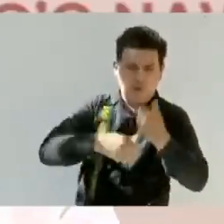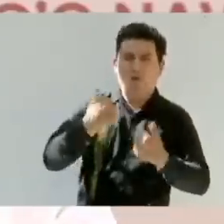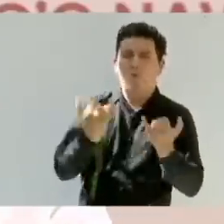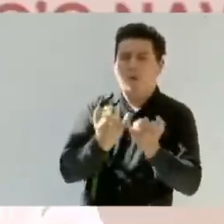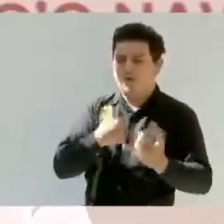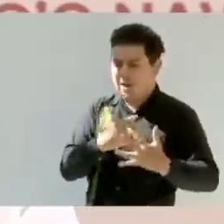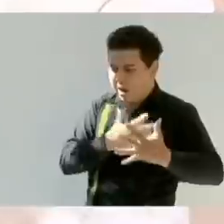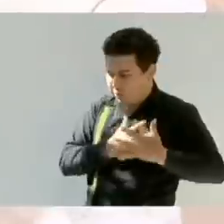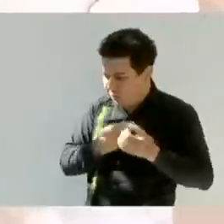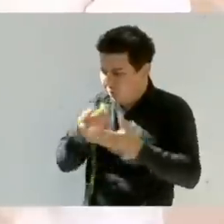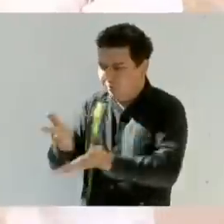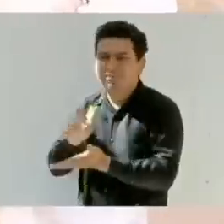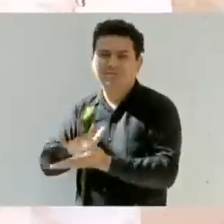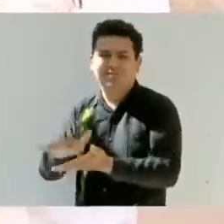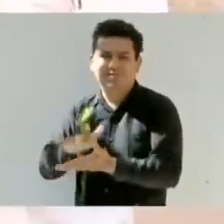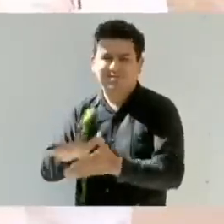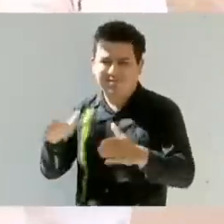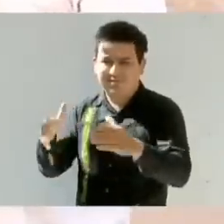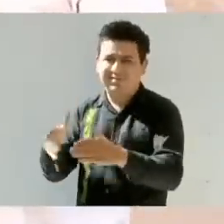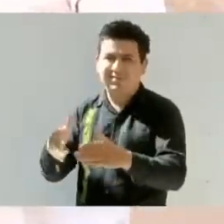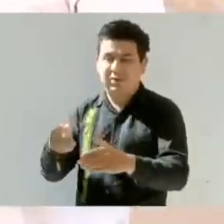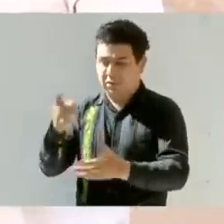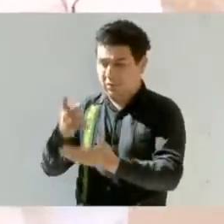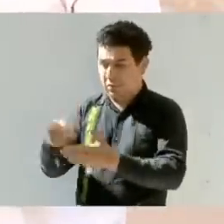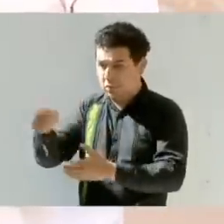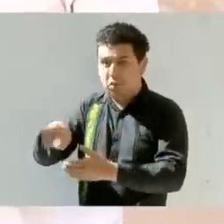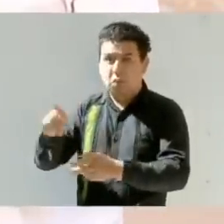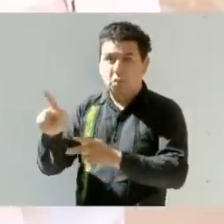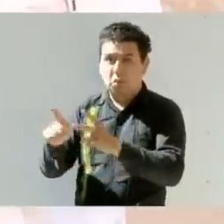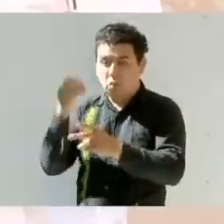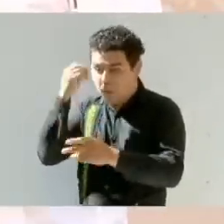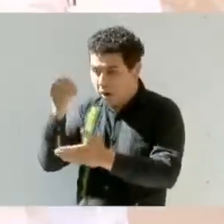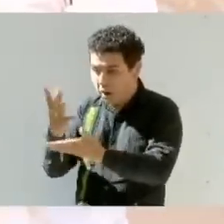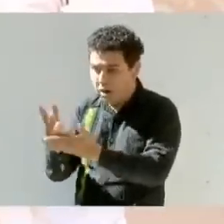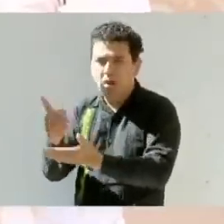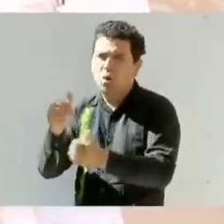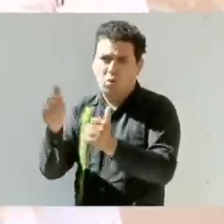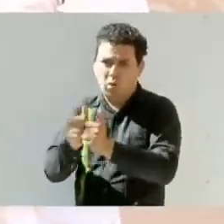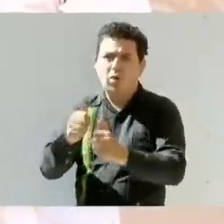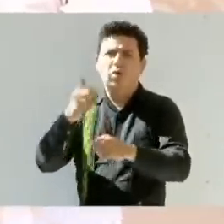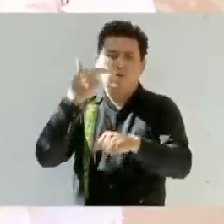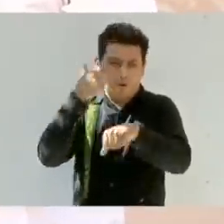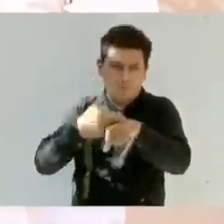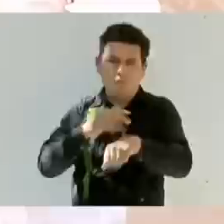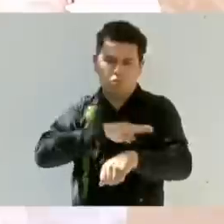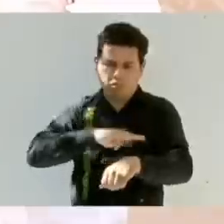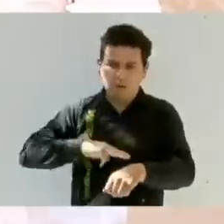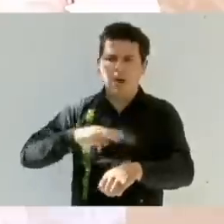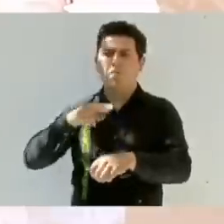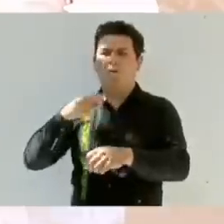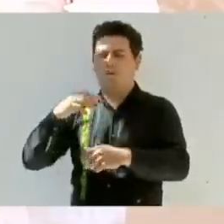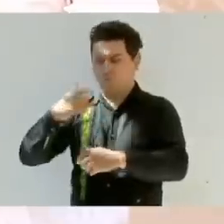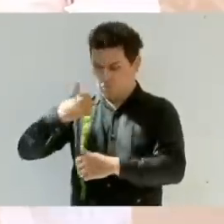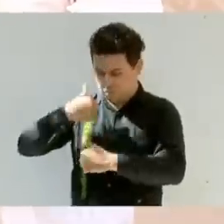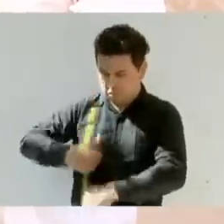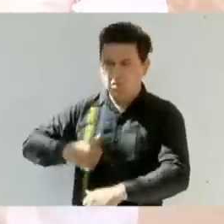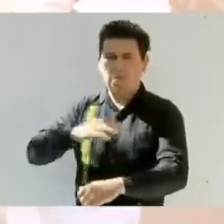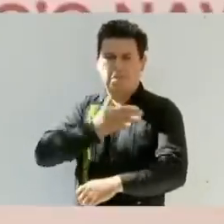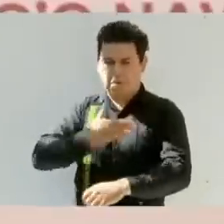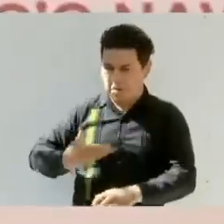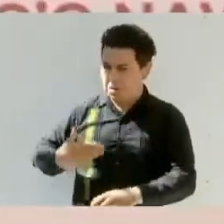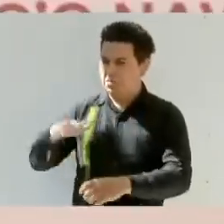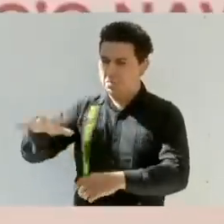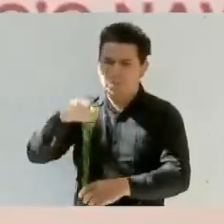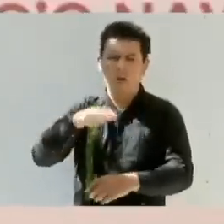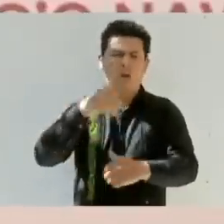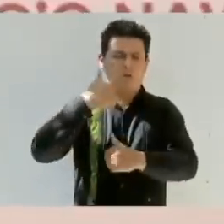pueblo de Oaxaca, también con sus autoridades. Nos llevamos muy bien con presidentes municipales, con